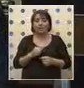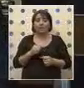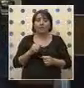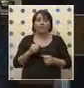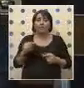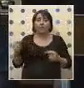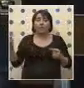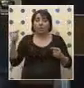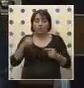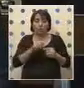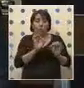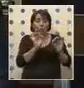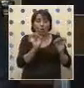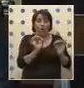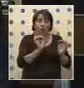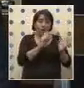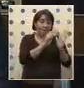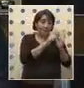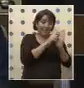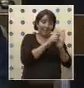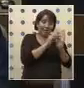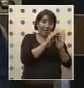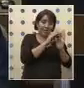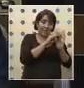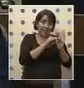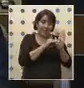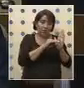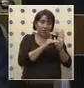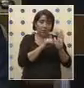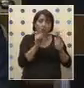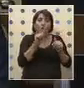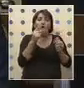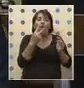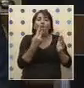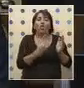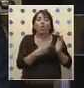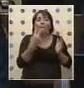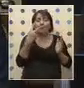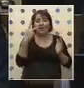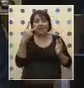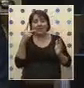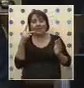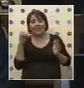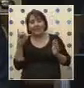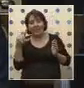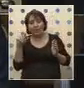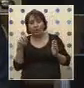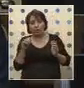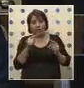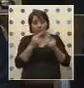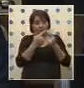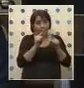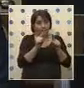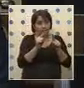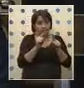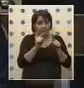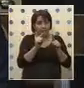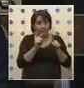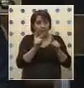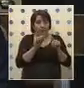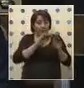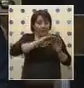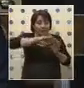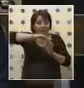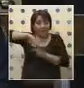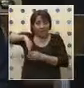por parte del Ejecutivo una indicación que reduce, no a 2.000 kilos, sino que hasta 500 kilos, la diferencia para aplicar, la